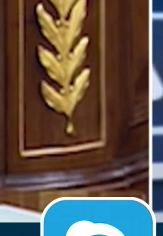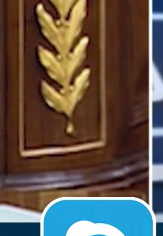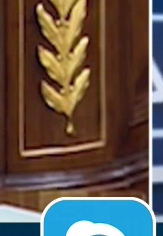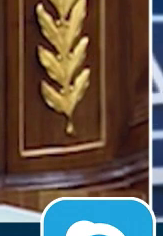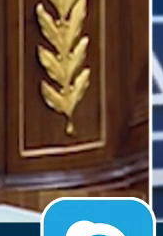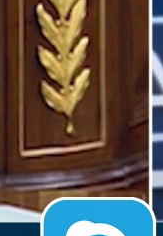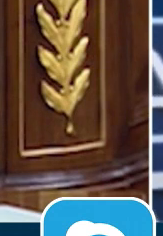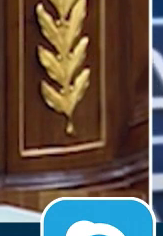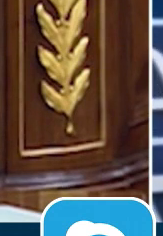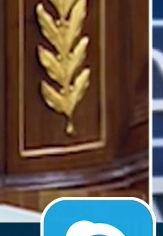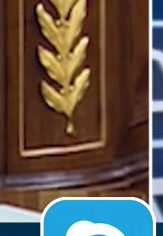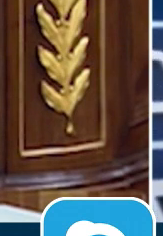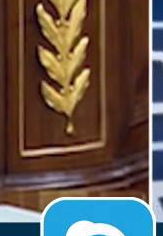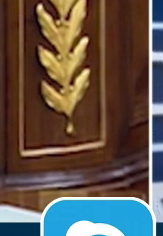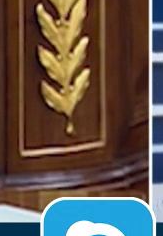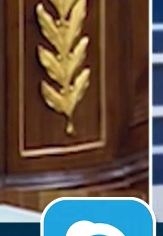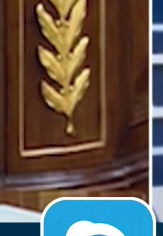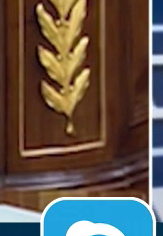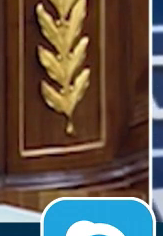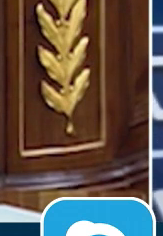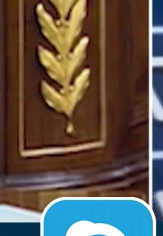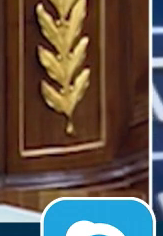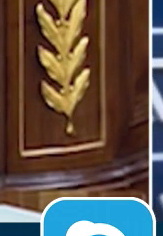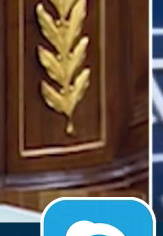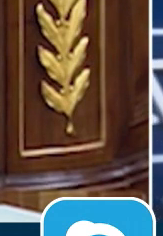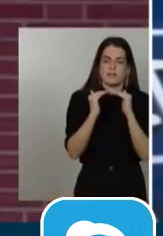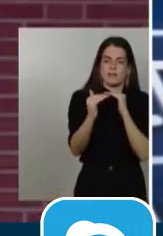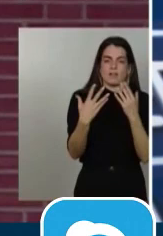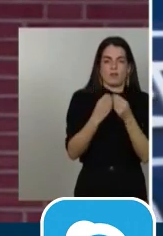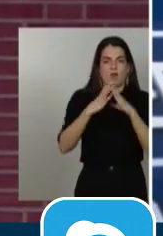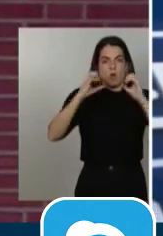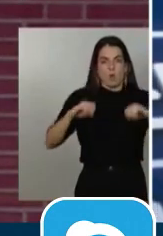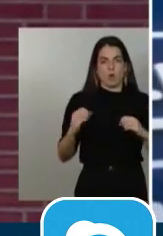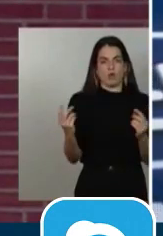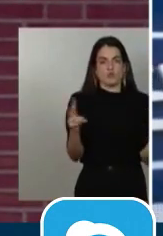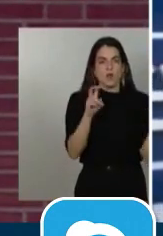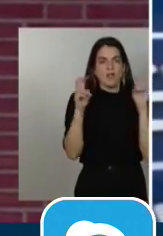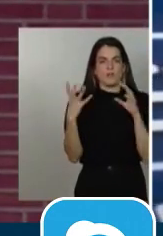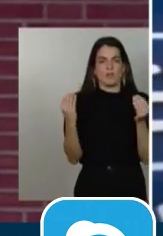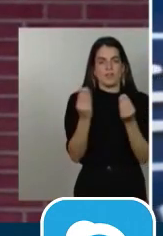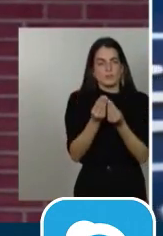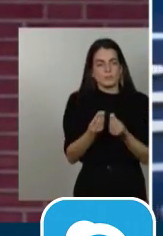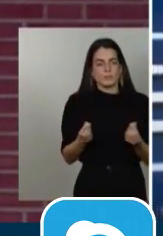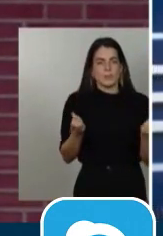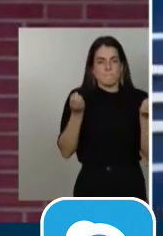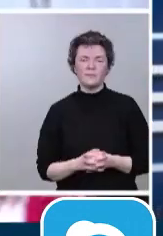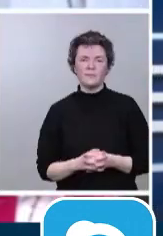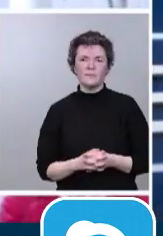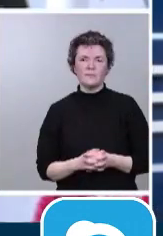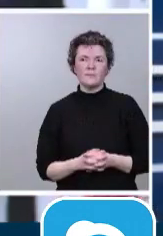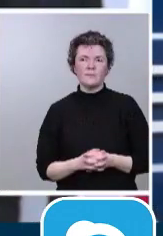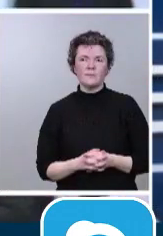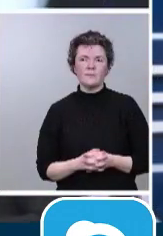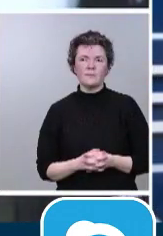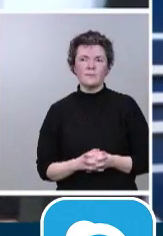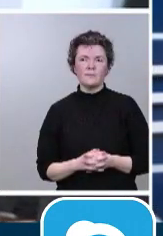Ley. Es más, han llegado hasta a transponer directivas comunitarias mediante este Real Decreto Ley. Es decir, que